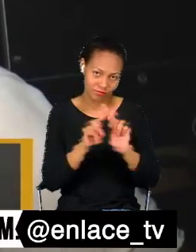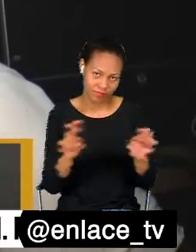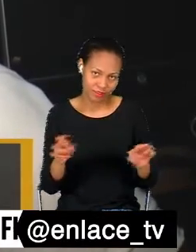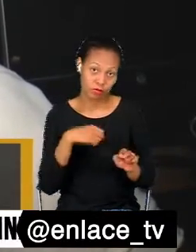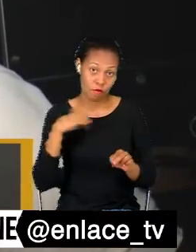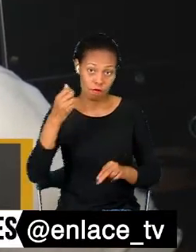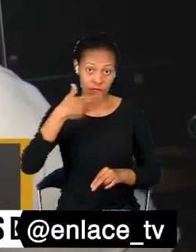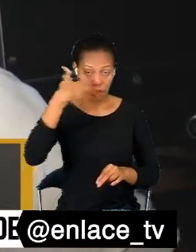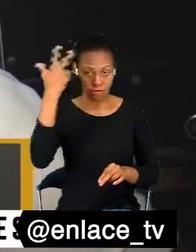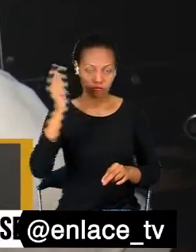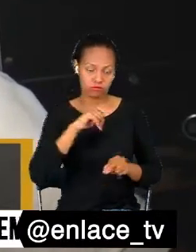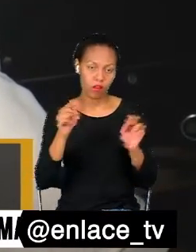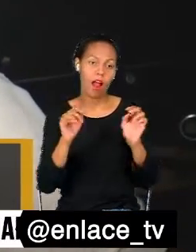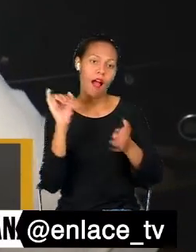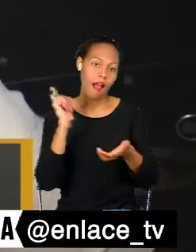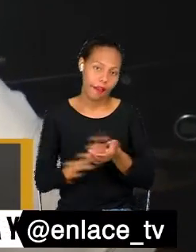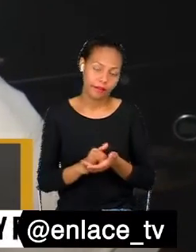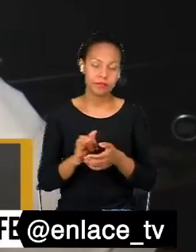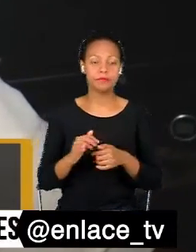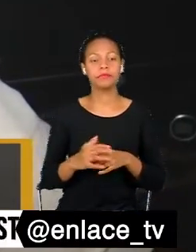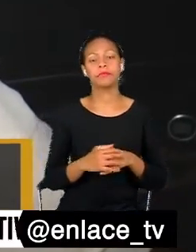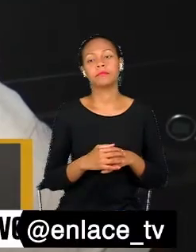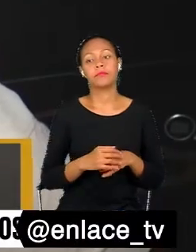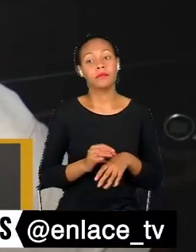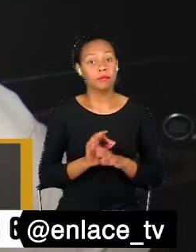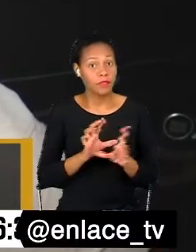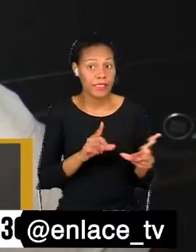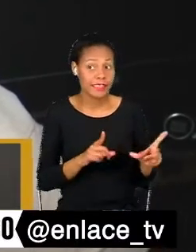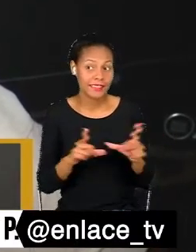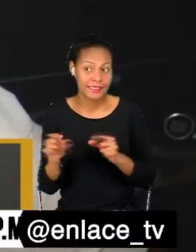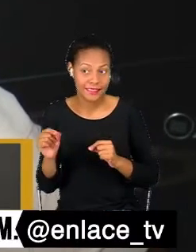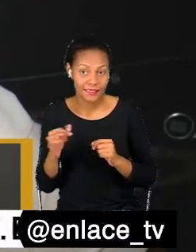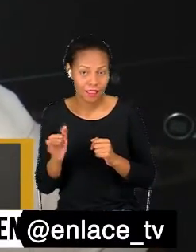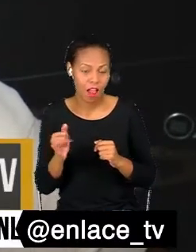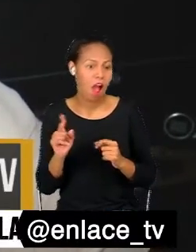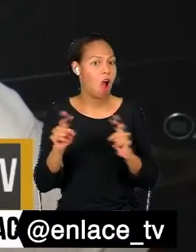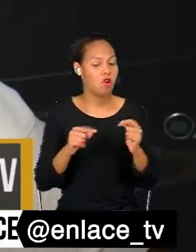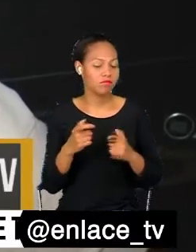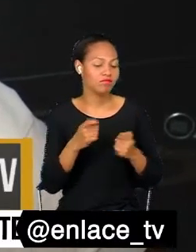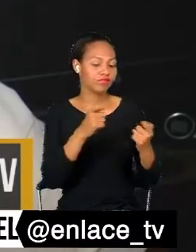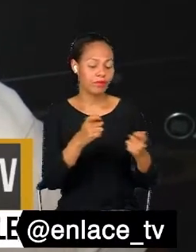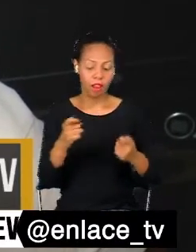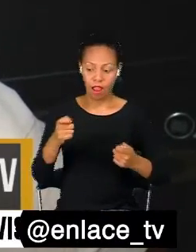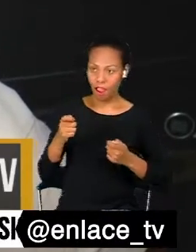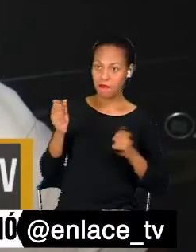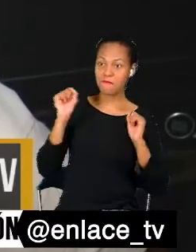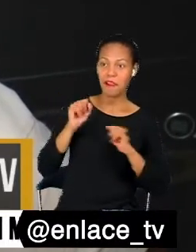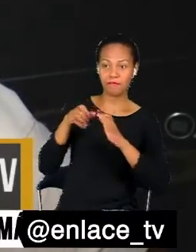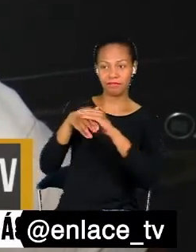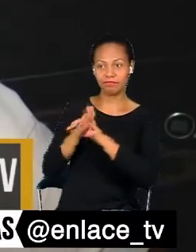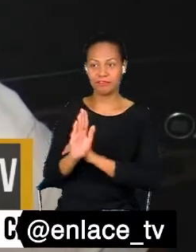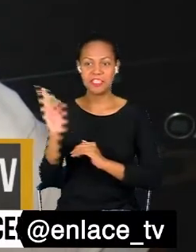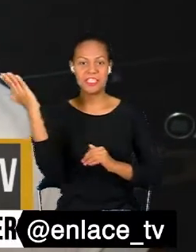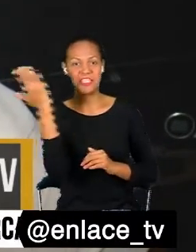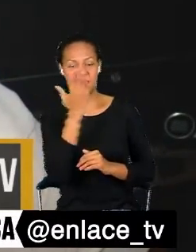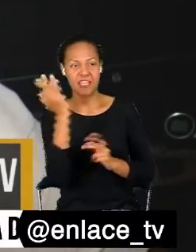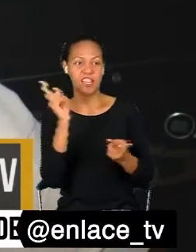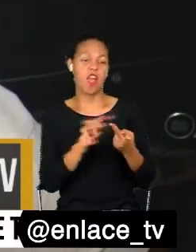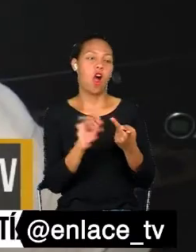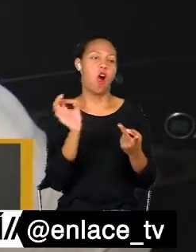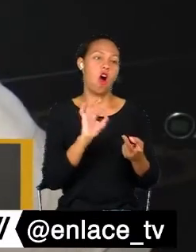tener y ahí ganarán lo que es entradas a cine, boletas para confitería